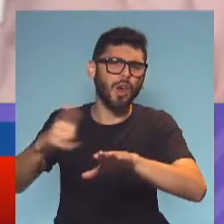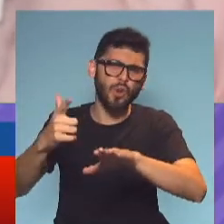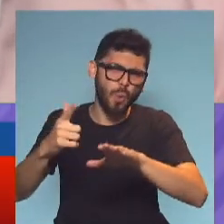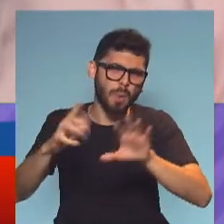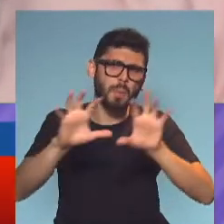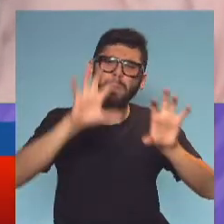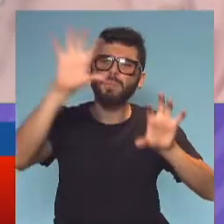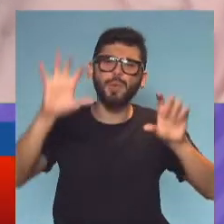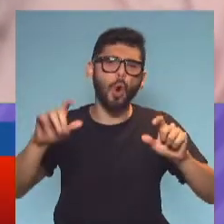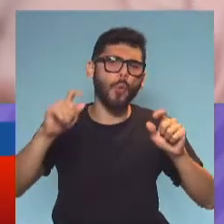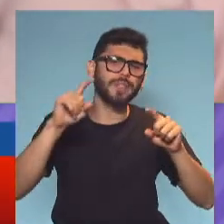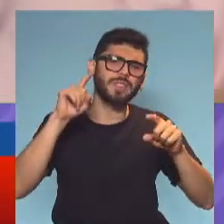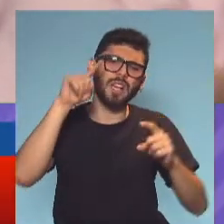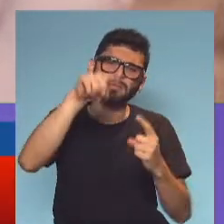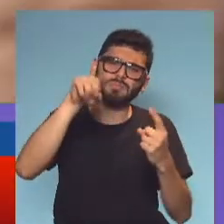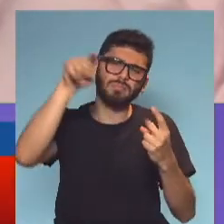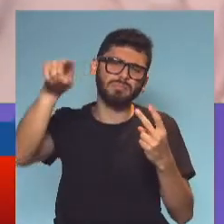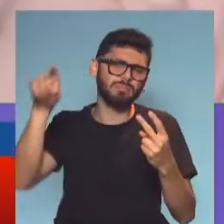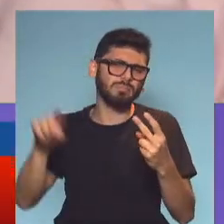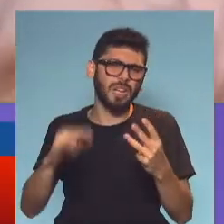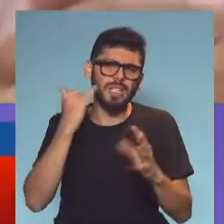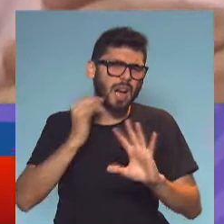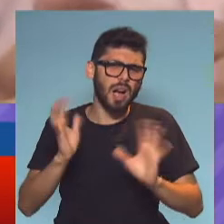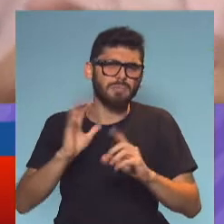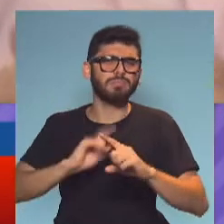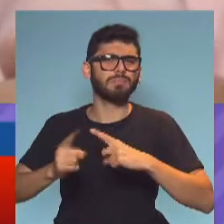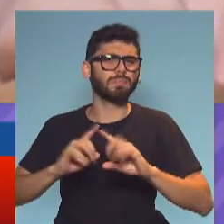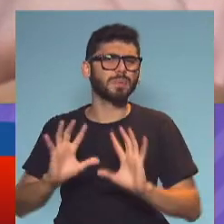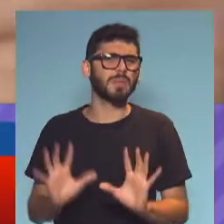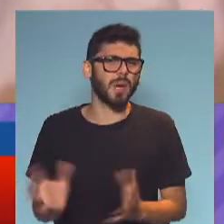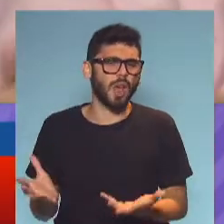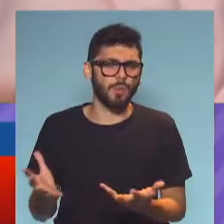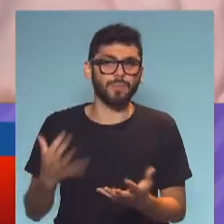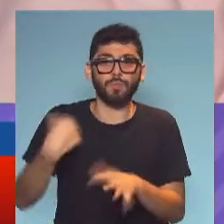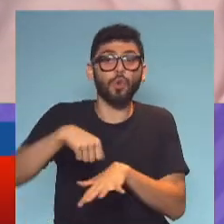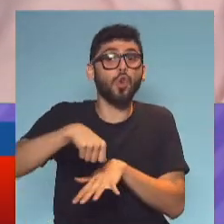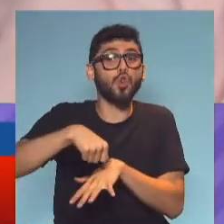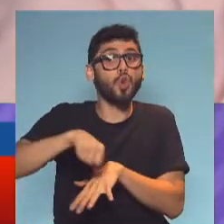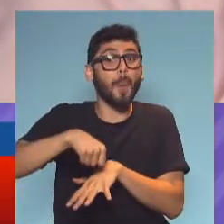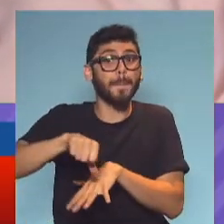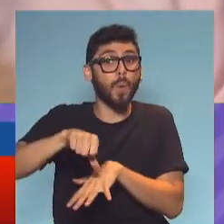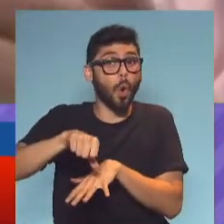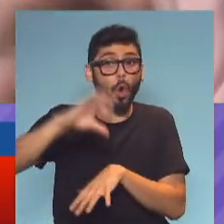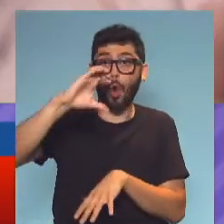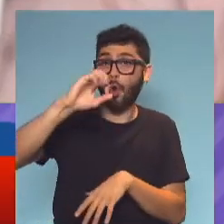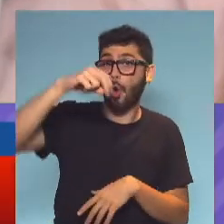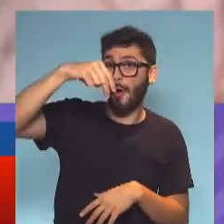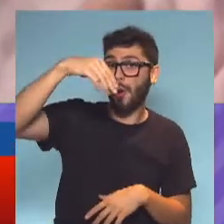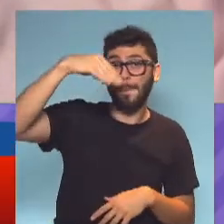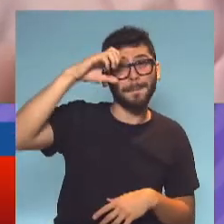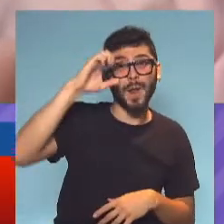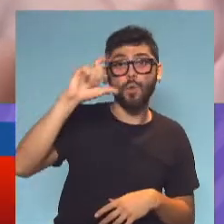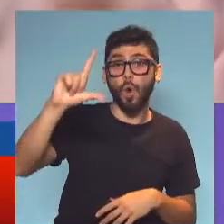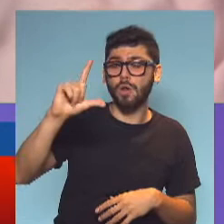ningún problema. Ya hicieron la Conmebol un testeo, por ejemplo, lo que ocurrió con San